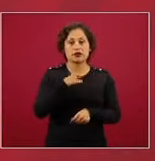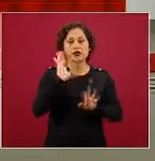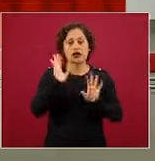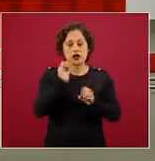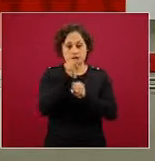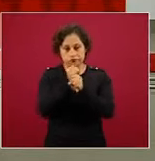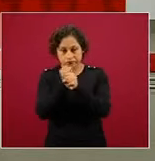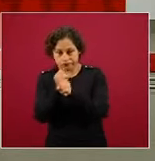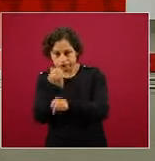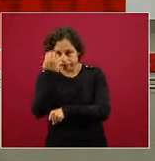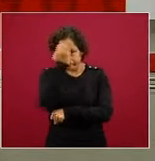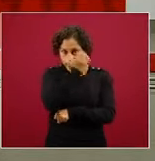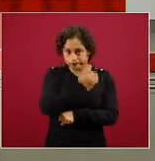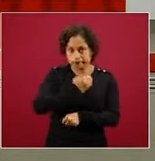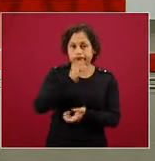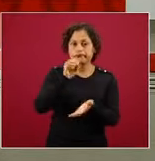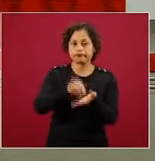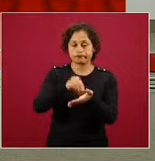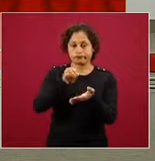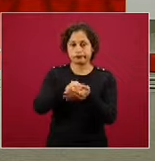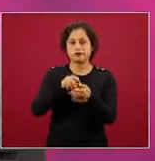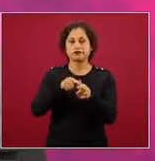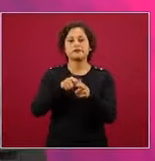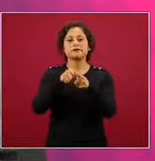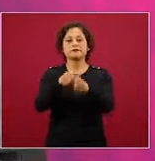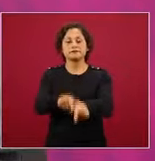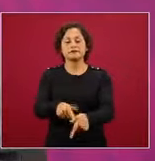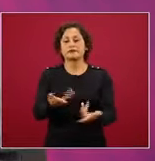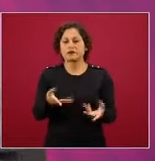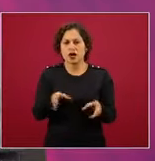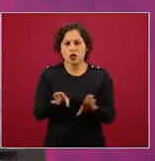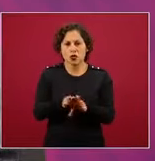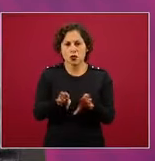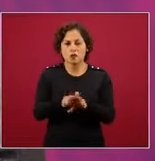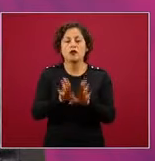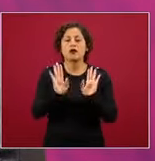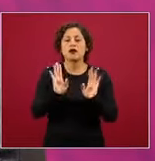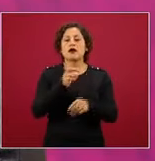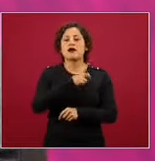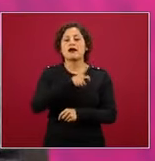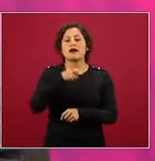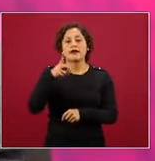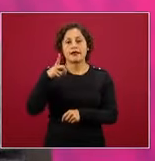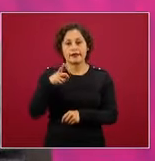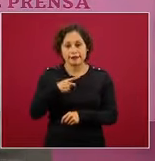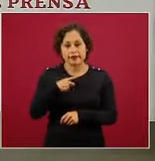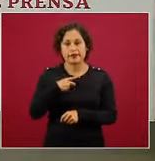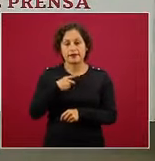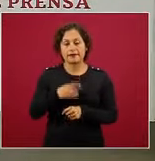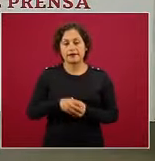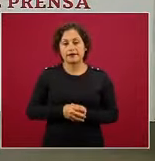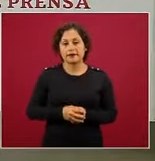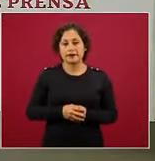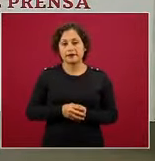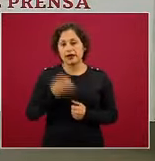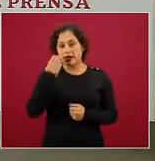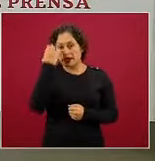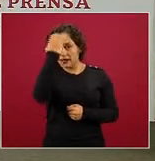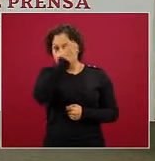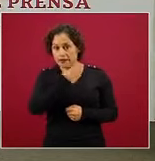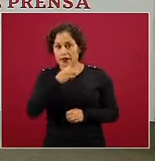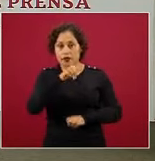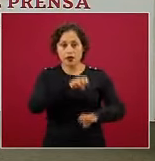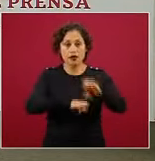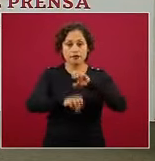seguimiento incluye en su momento la valoración de las solicitudes que se tengan de estas empresas de,